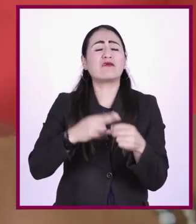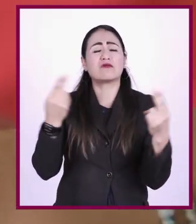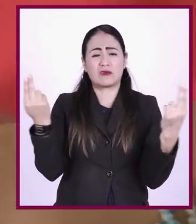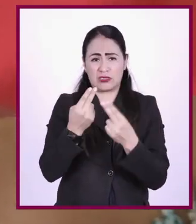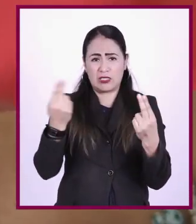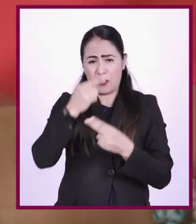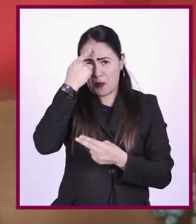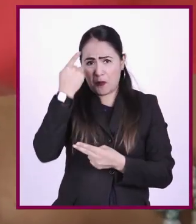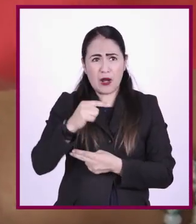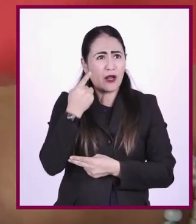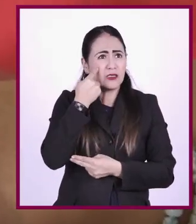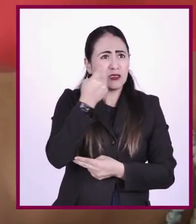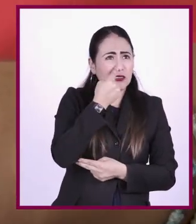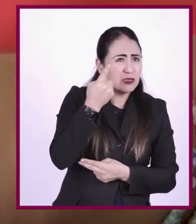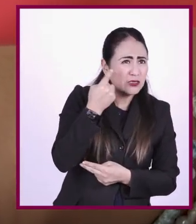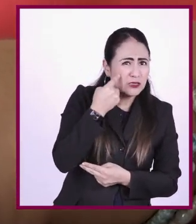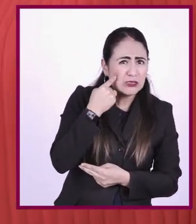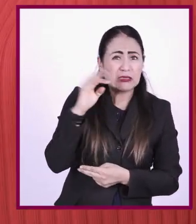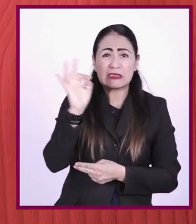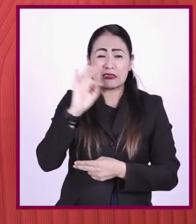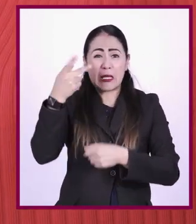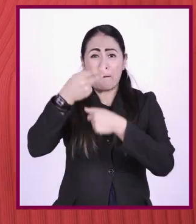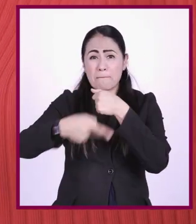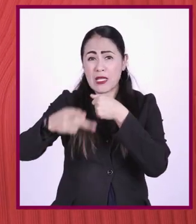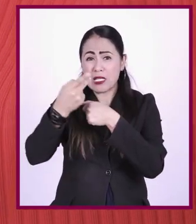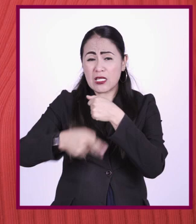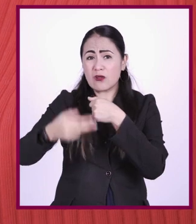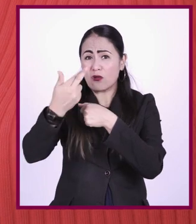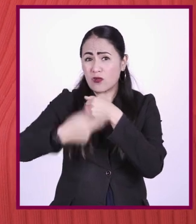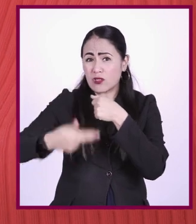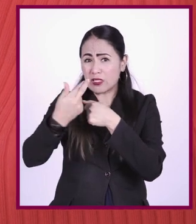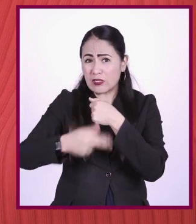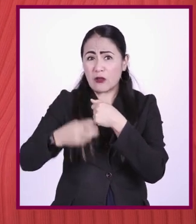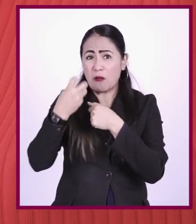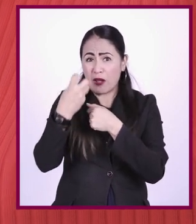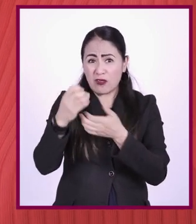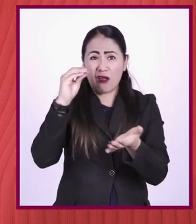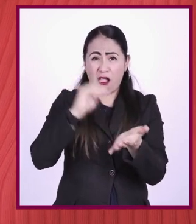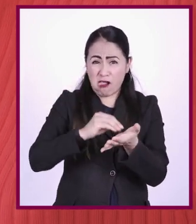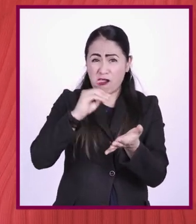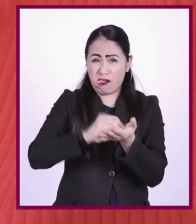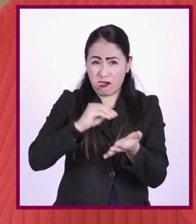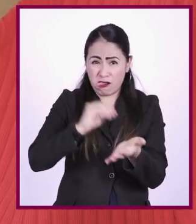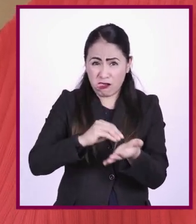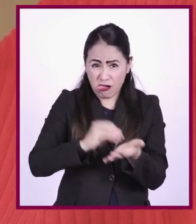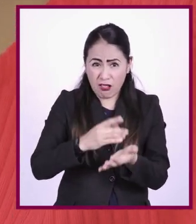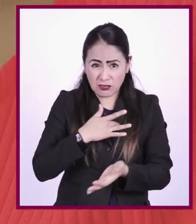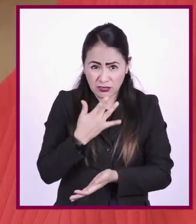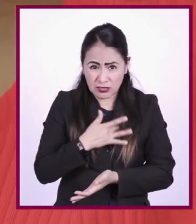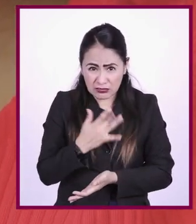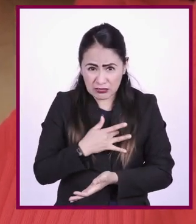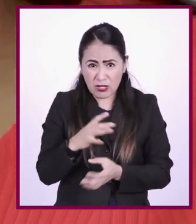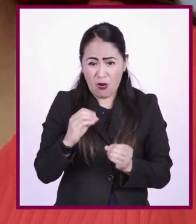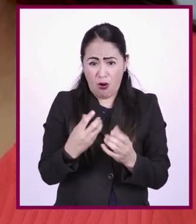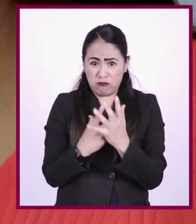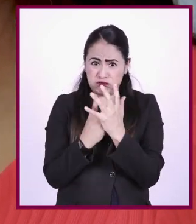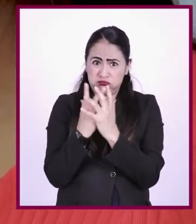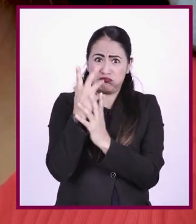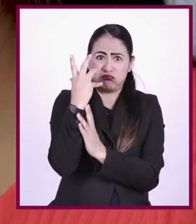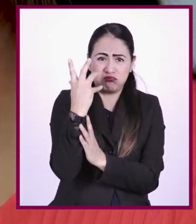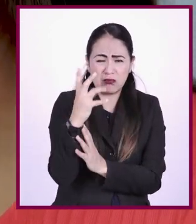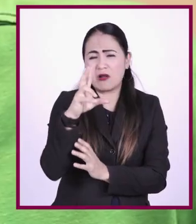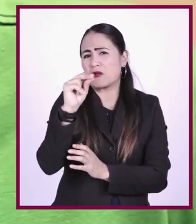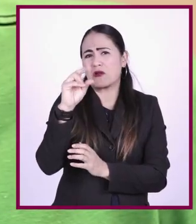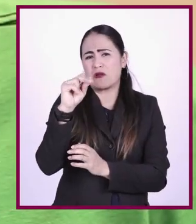mostrarnos retos o riesgos, pero estas no deben permanecer por mucho tiempo o ser demasiado intensas, porque si no pondrán